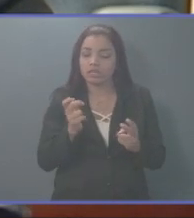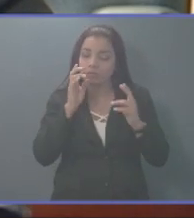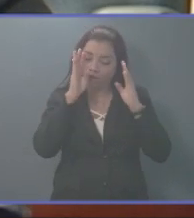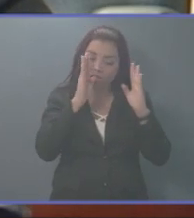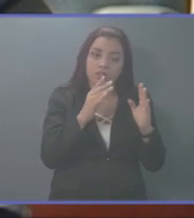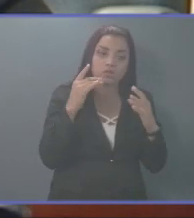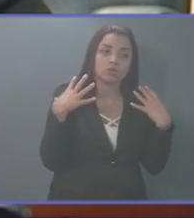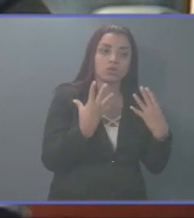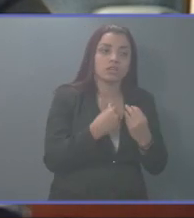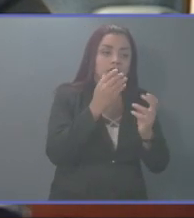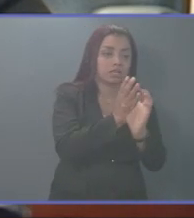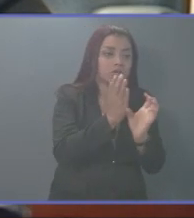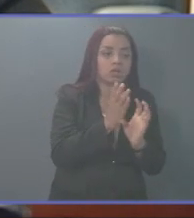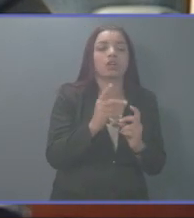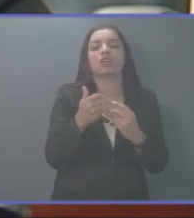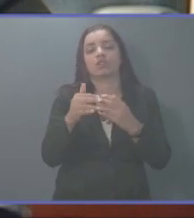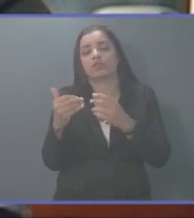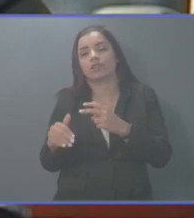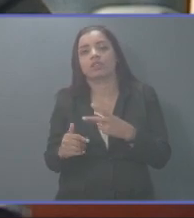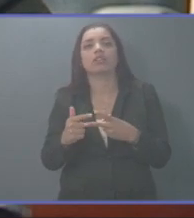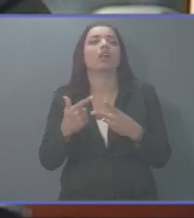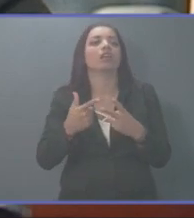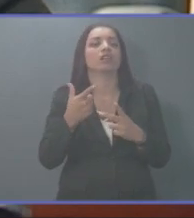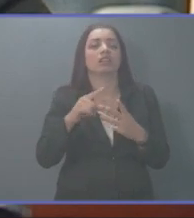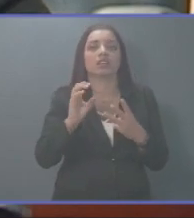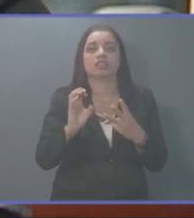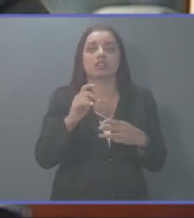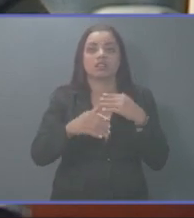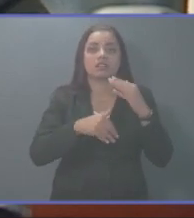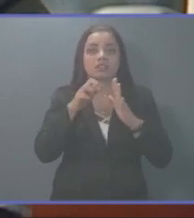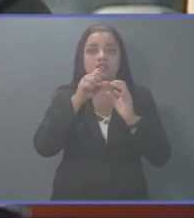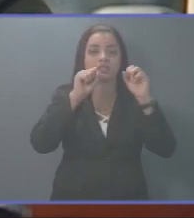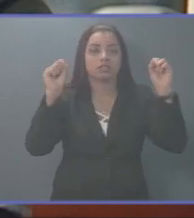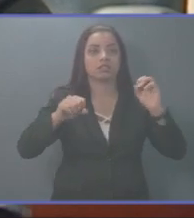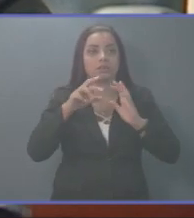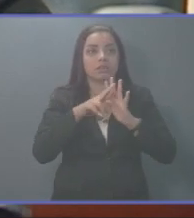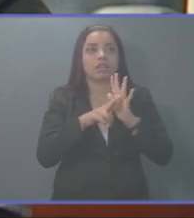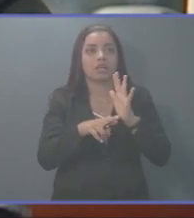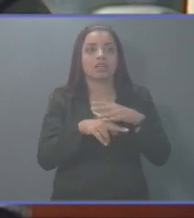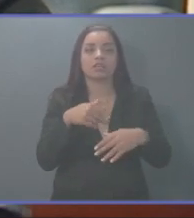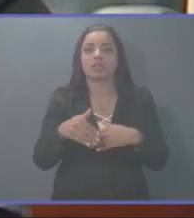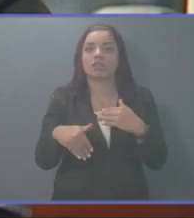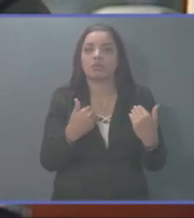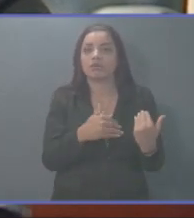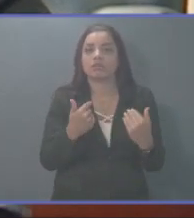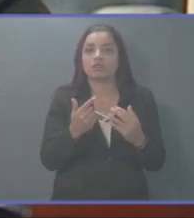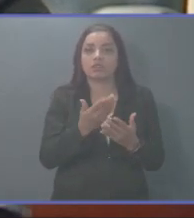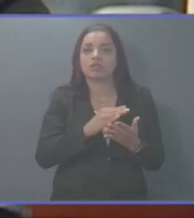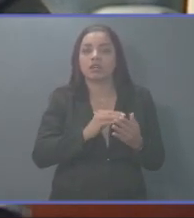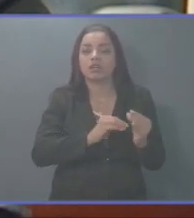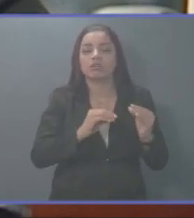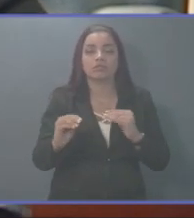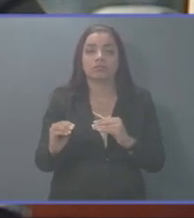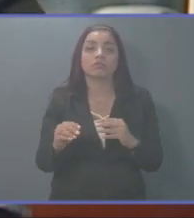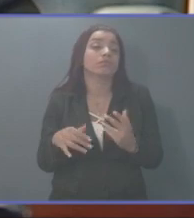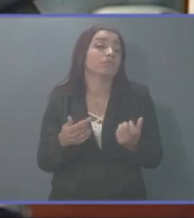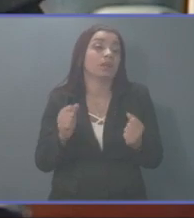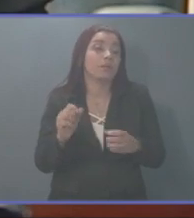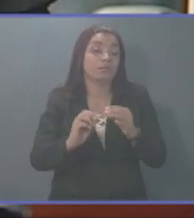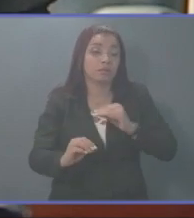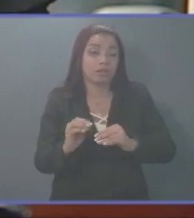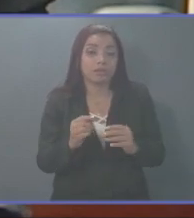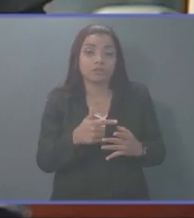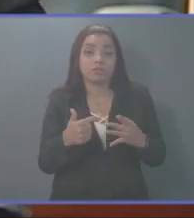y enfoque diferenciado. C, crear e implementar un sistema de registro, sistematización y seguimiento de casos de desplazamiento forzados y otros indicadores que permitan elaborar y